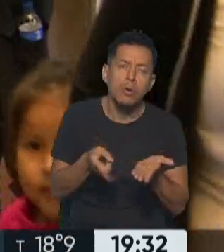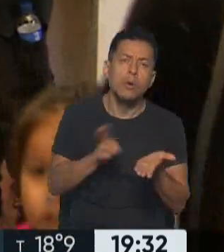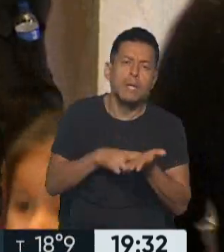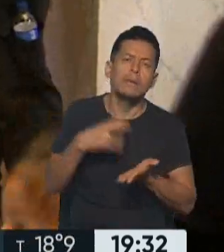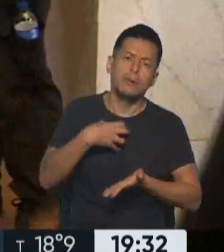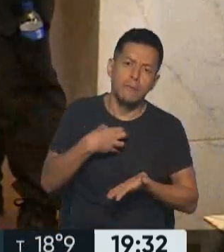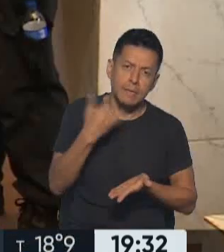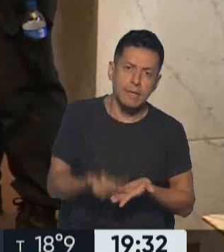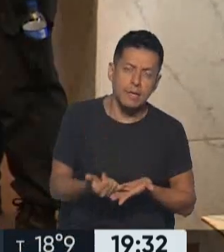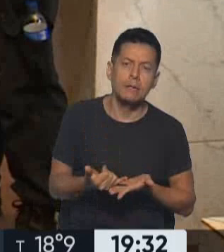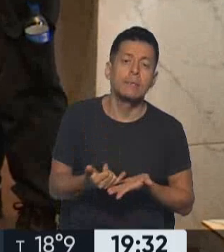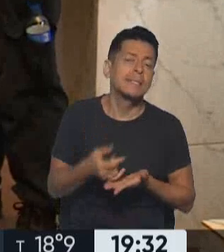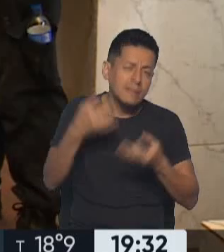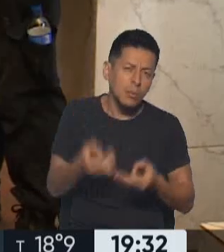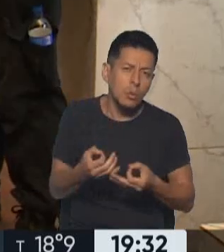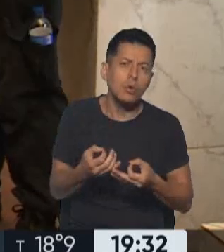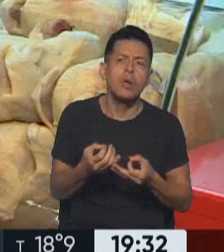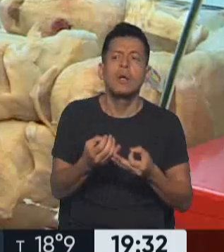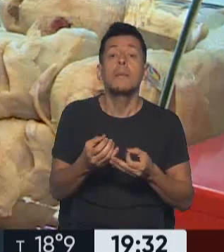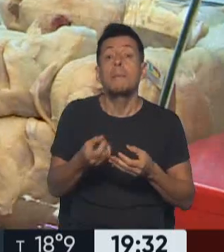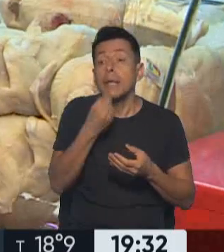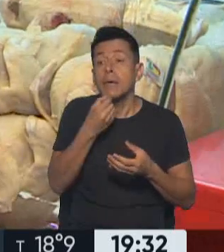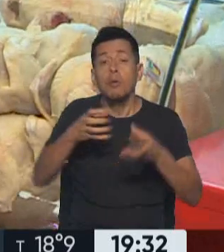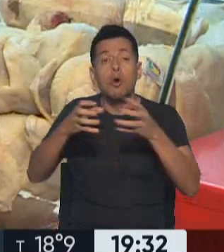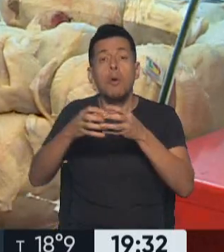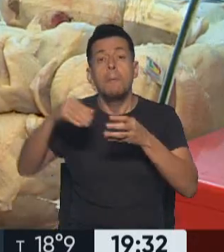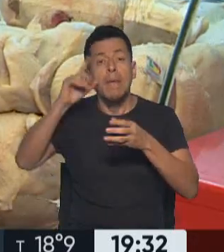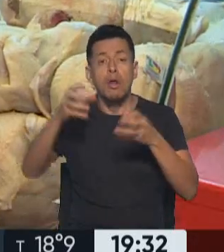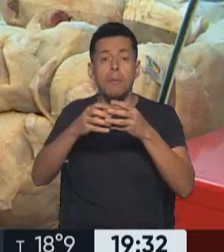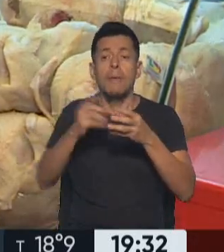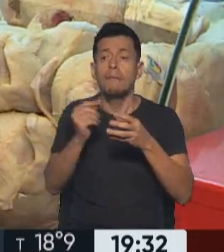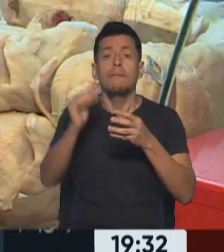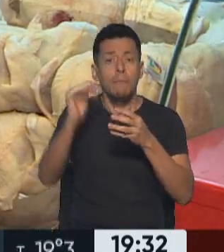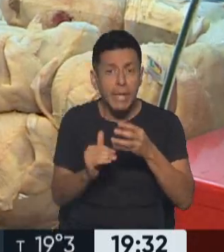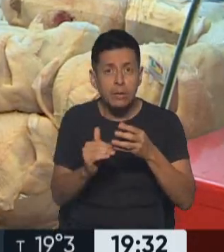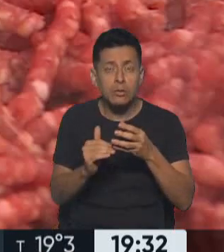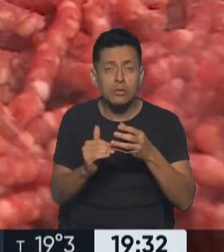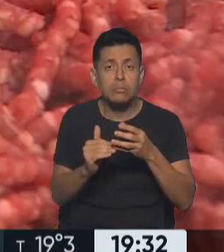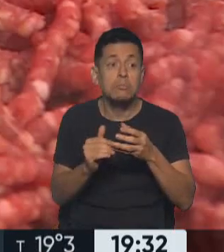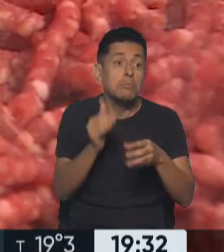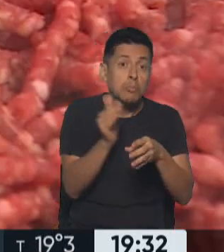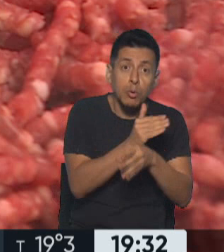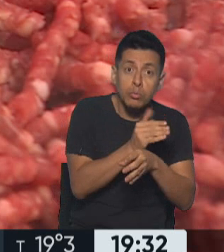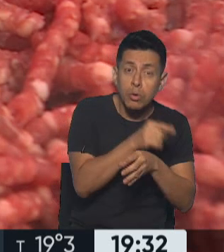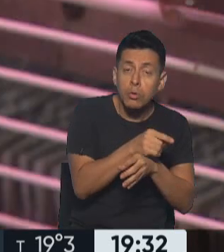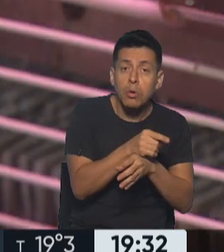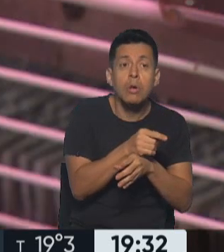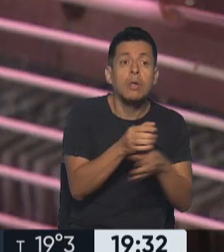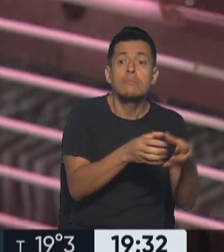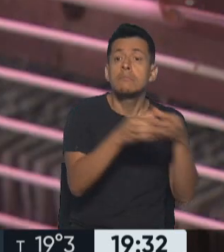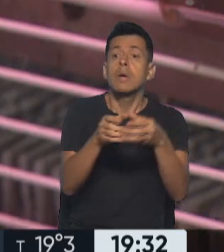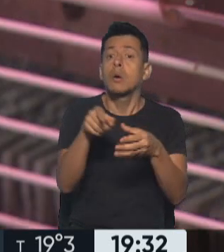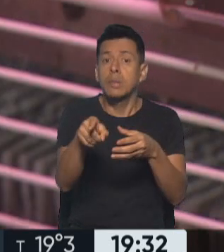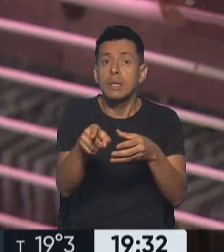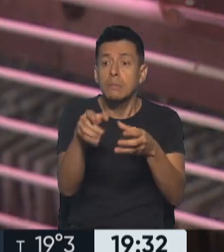seguramente va a bajar el precio de un melón que yo esté el productor lo recibe se lo da usted